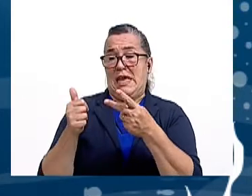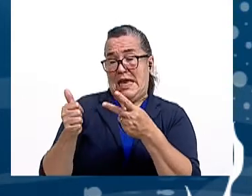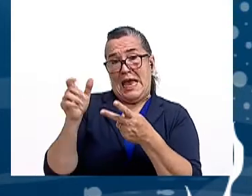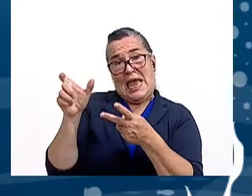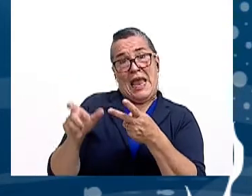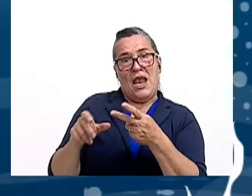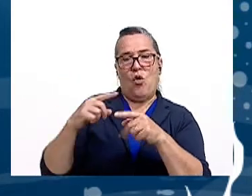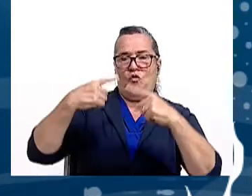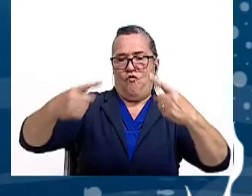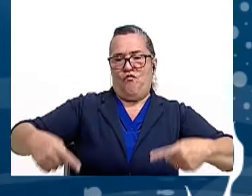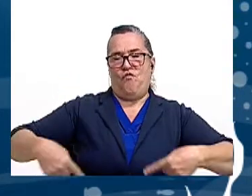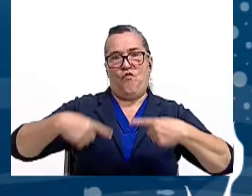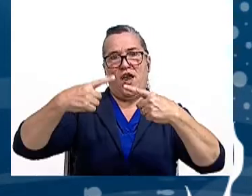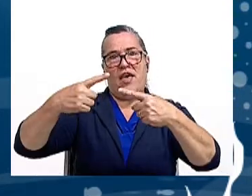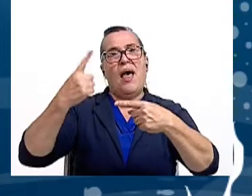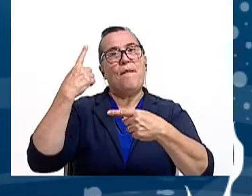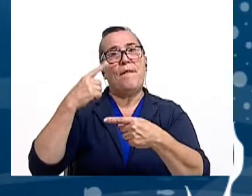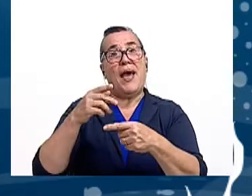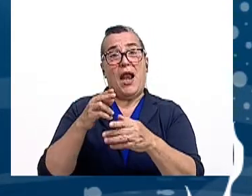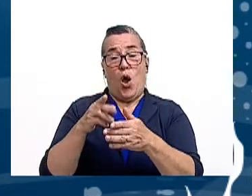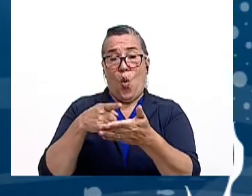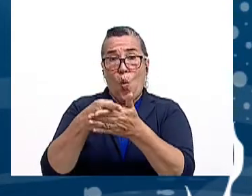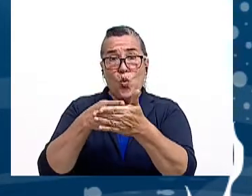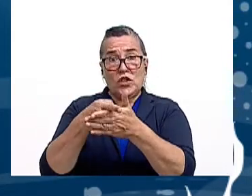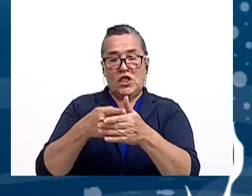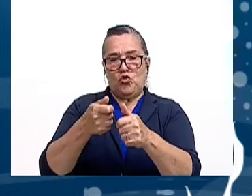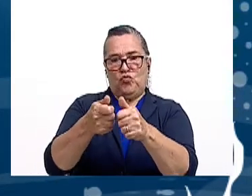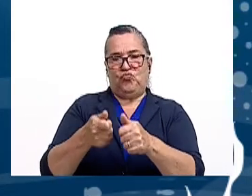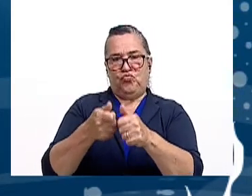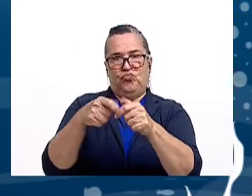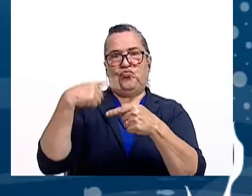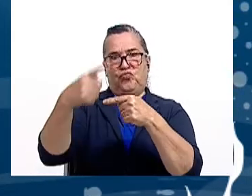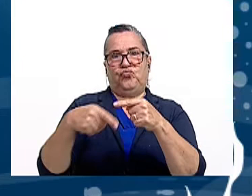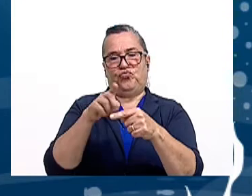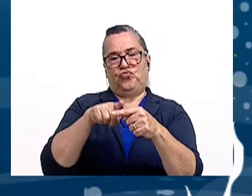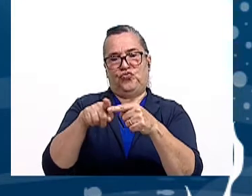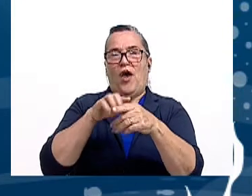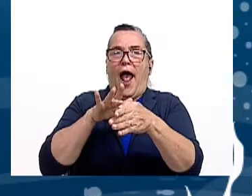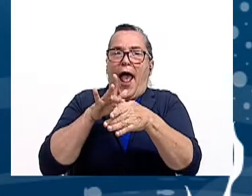una rueda para afilar los cuchillos, todas esas